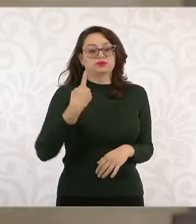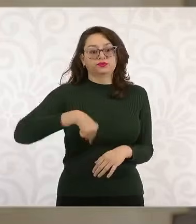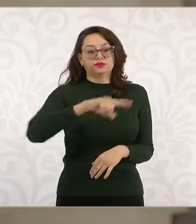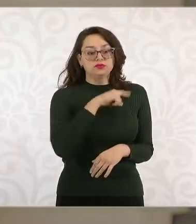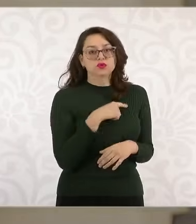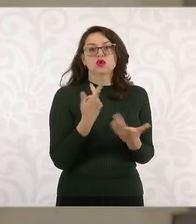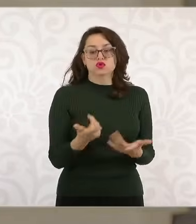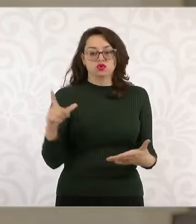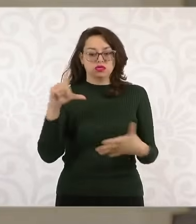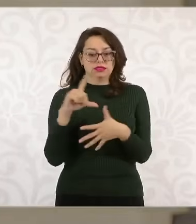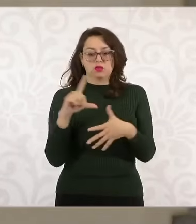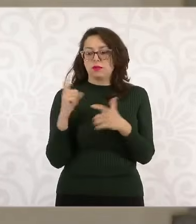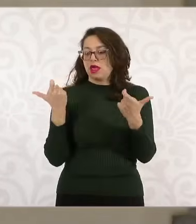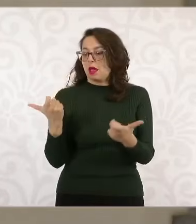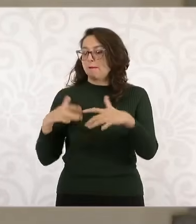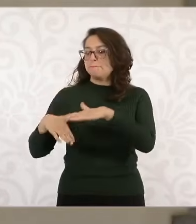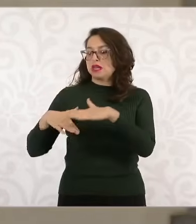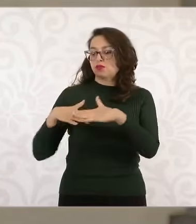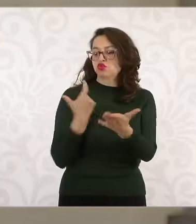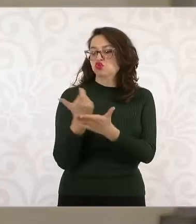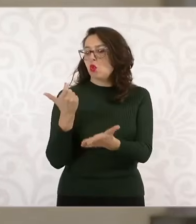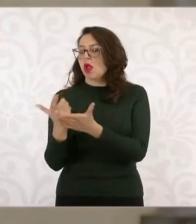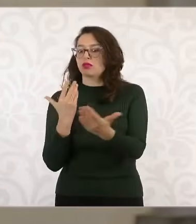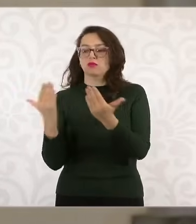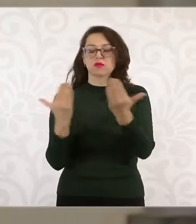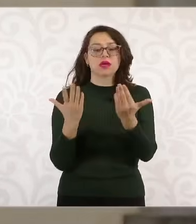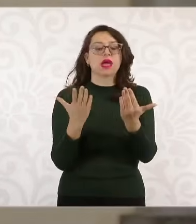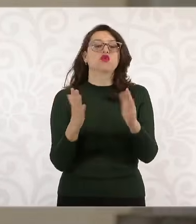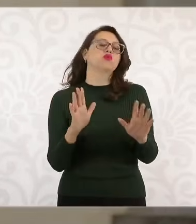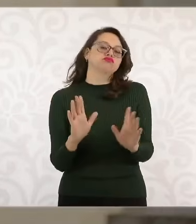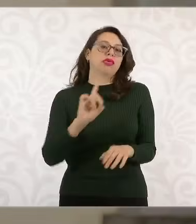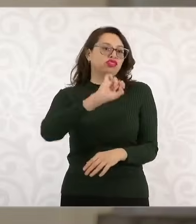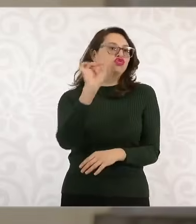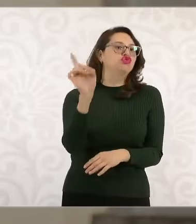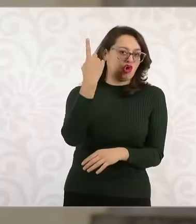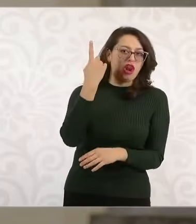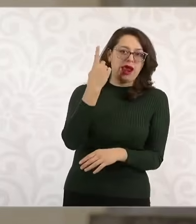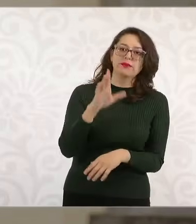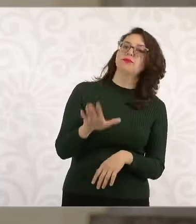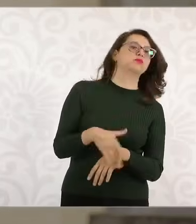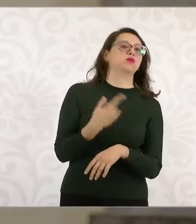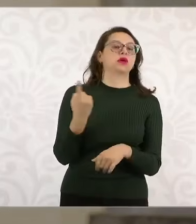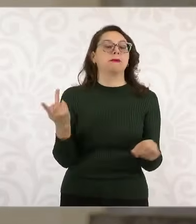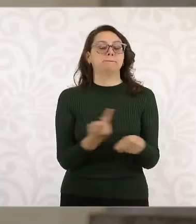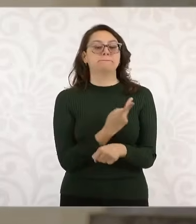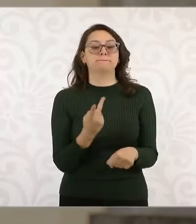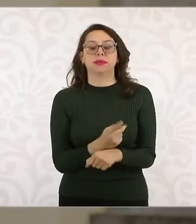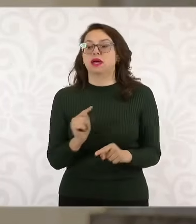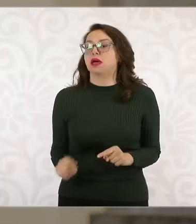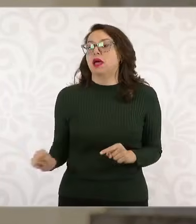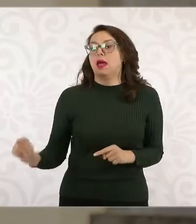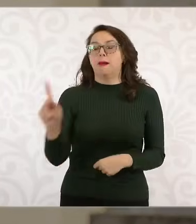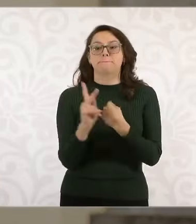salarios mínimos en América Latina conforme a los dólares, ya que muchas economías locales han dolarizado